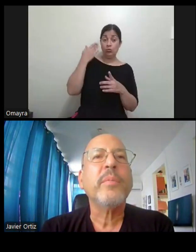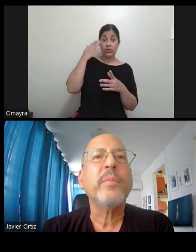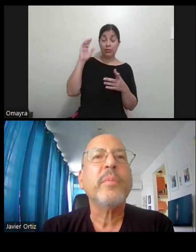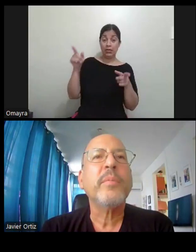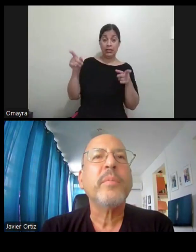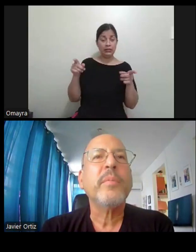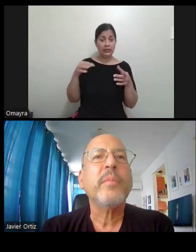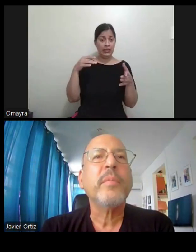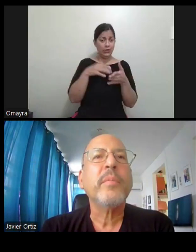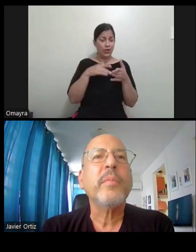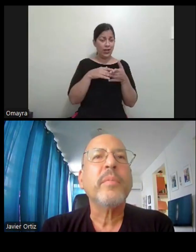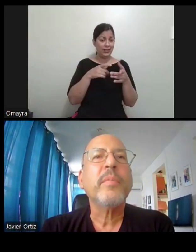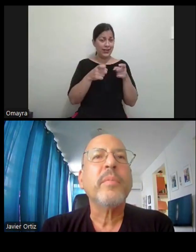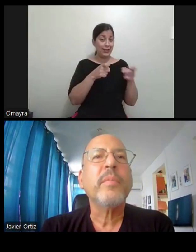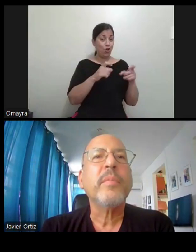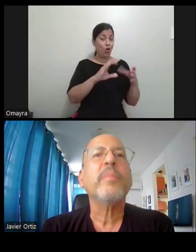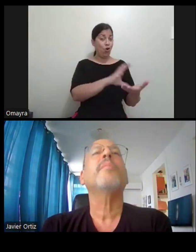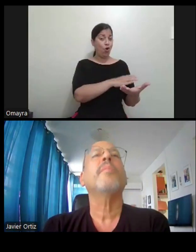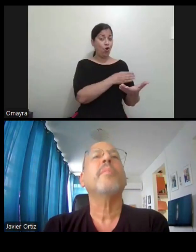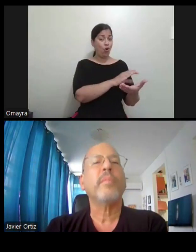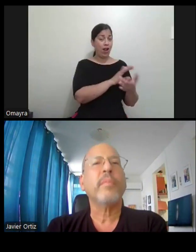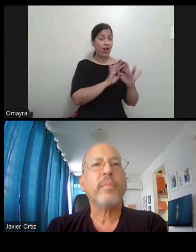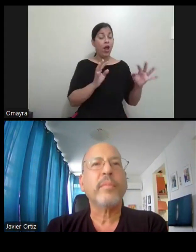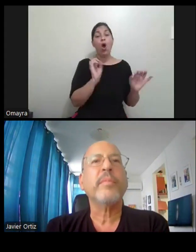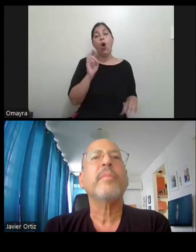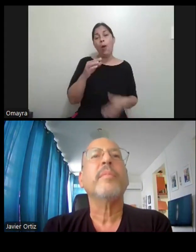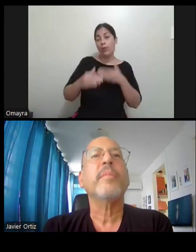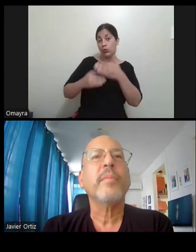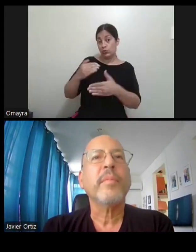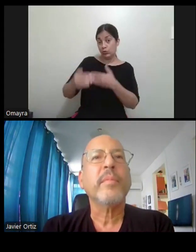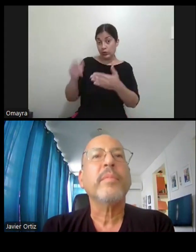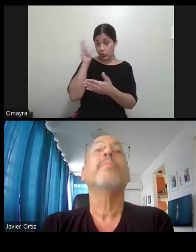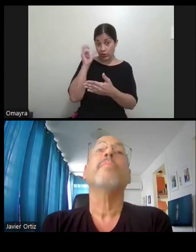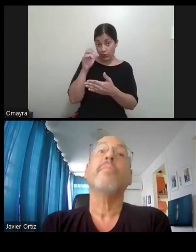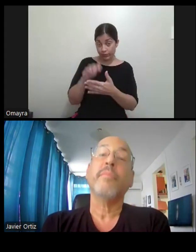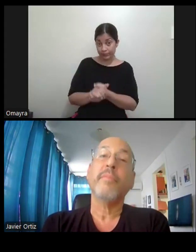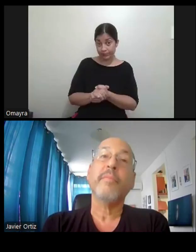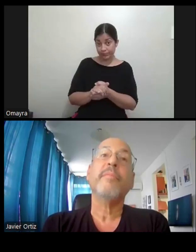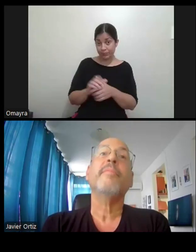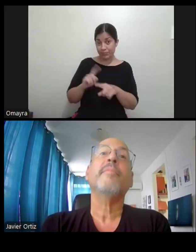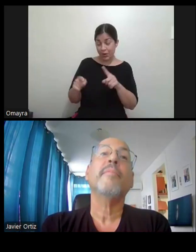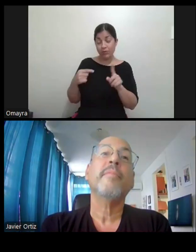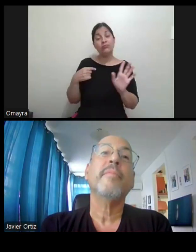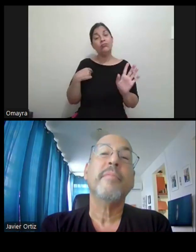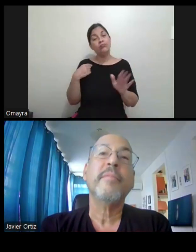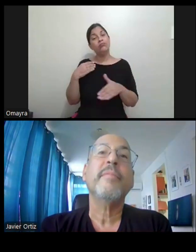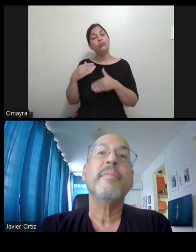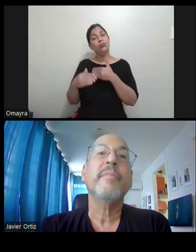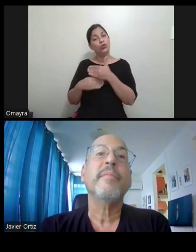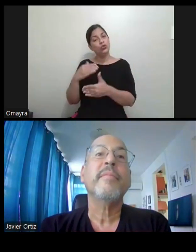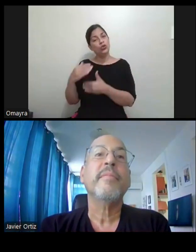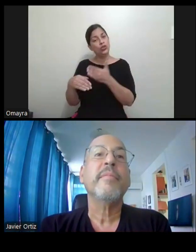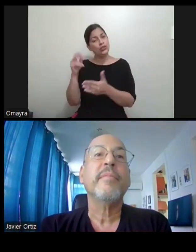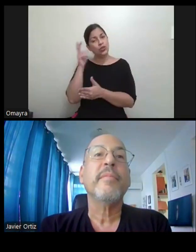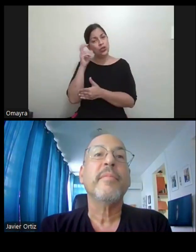estudiar dirección coral o producción de sonido. Pero producción de sonido no había un grado per